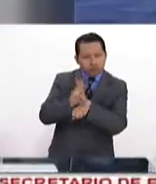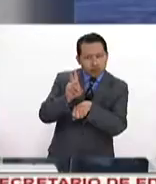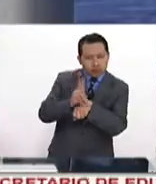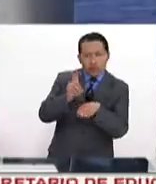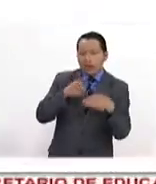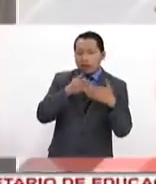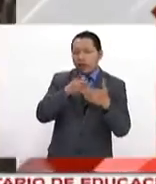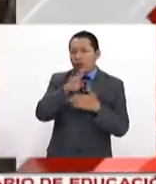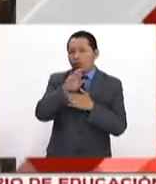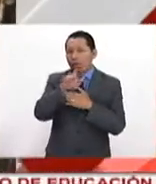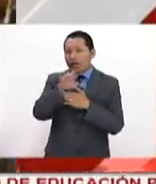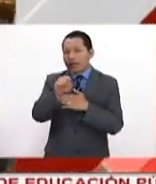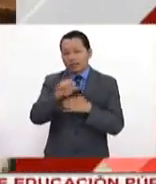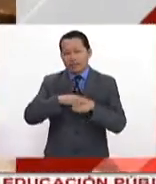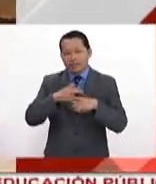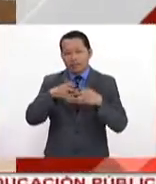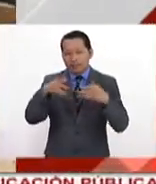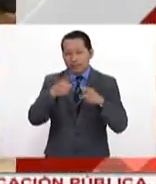buques y barcos.